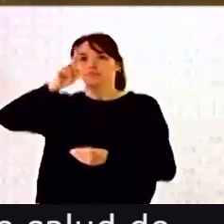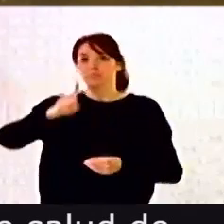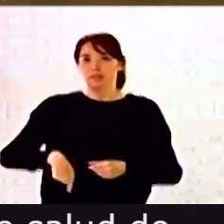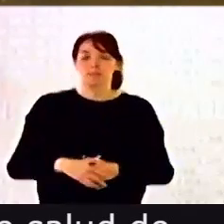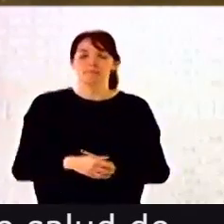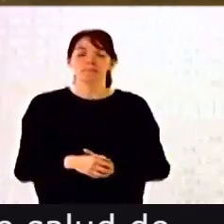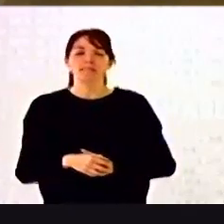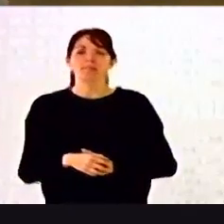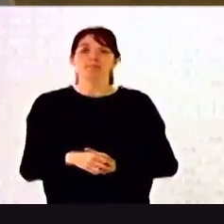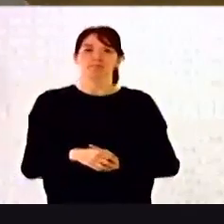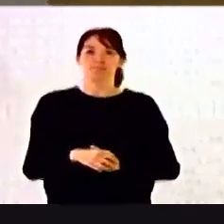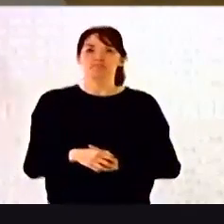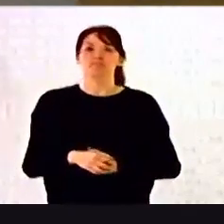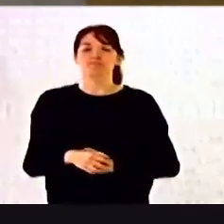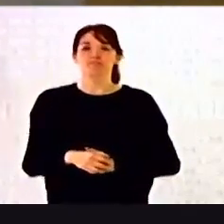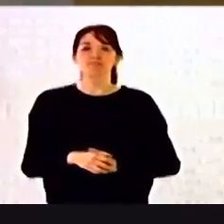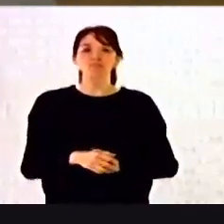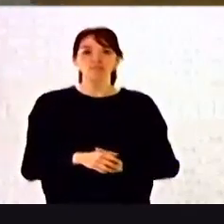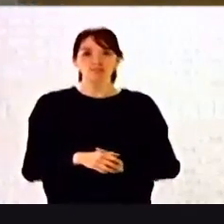La zona oeste de Cáceres.